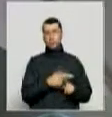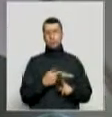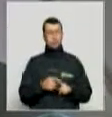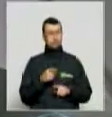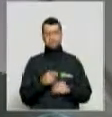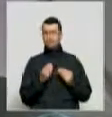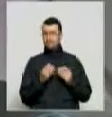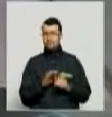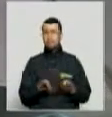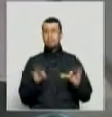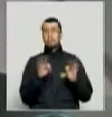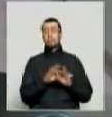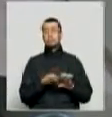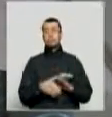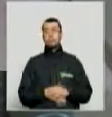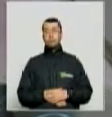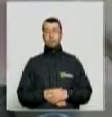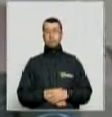fundamental.